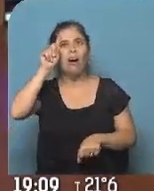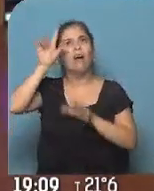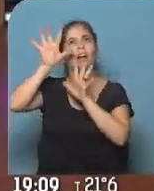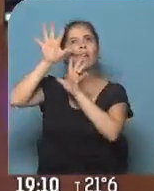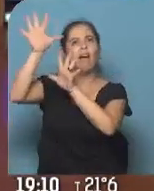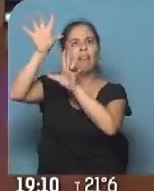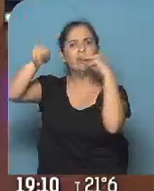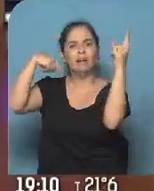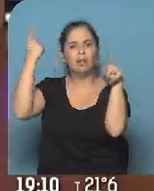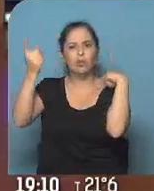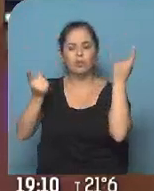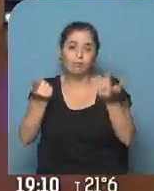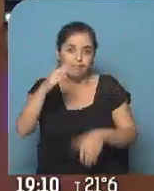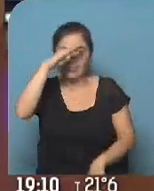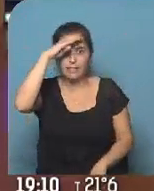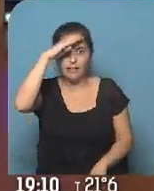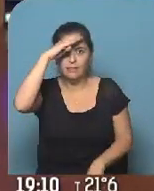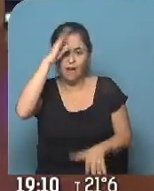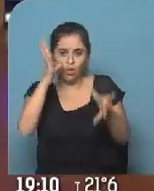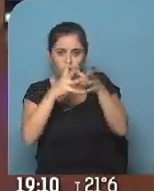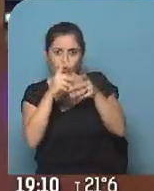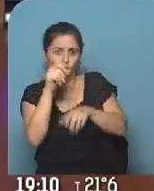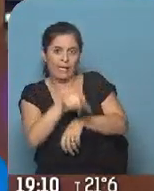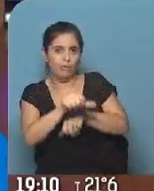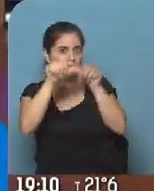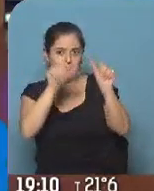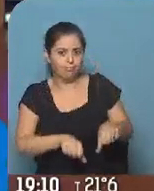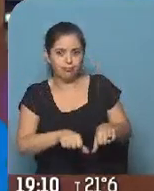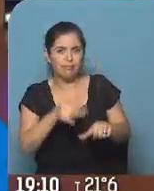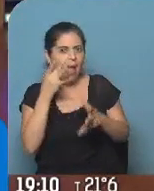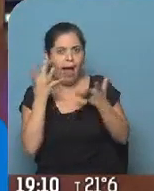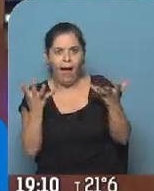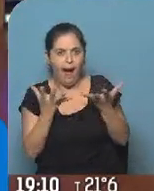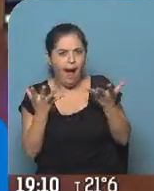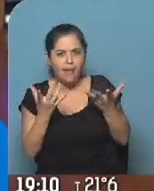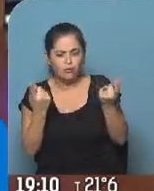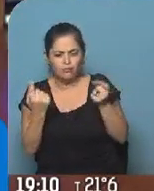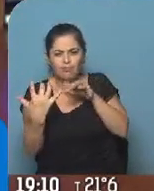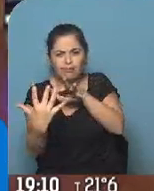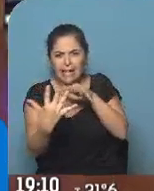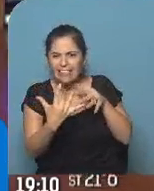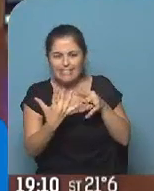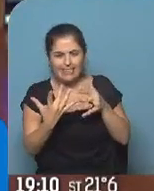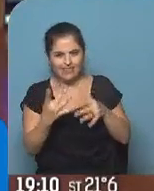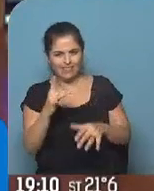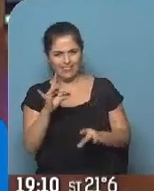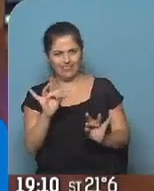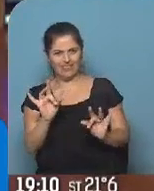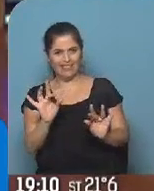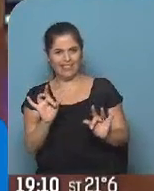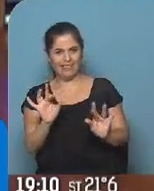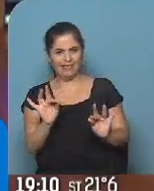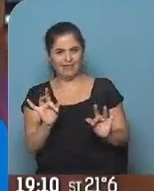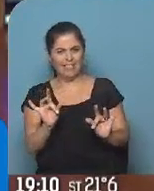de Marcelo Gallardo. Y como si algo no hubiera conectado, un partido incómodo, la presunción de favoritismo